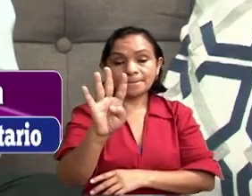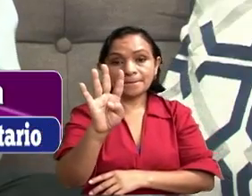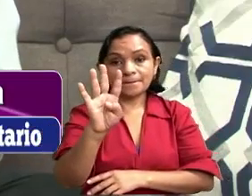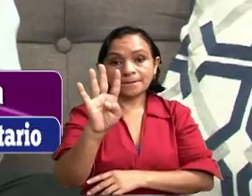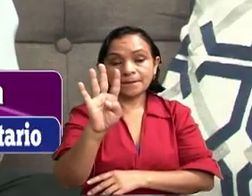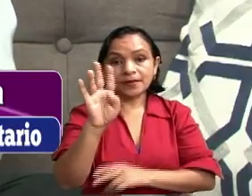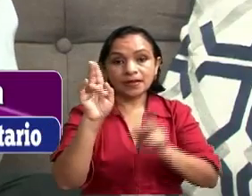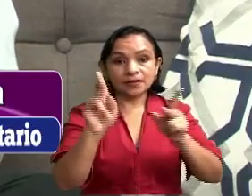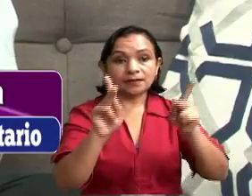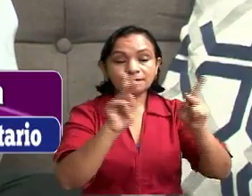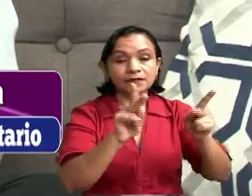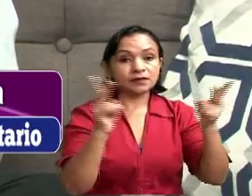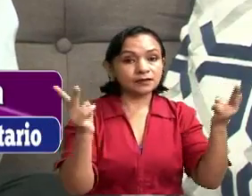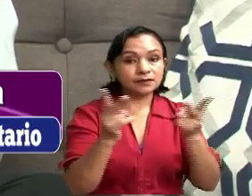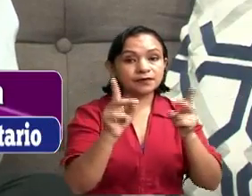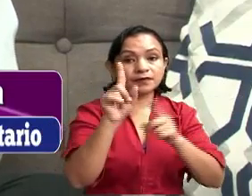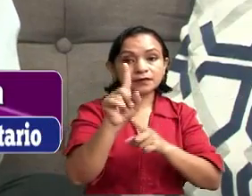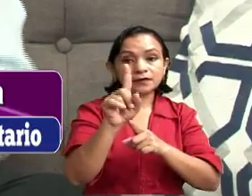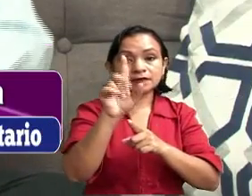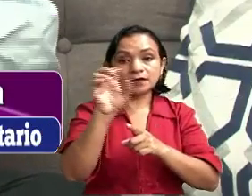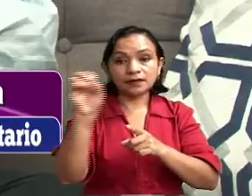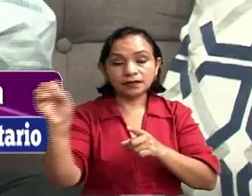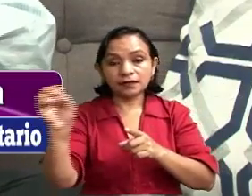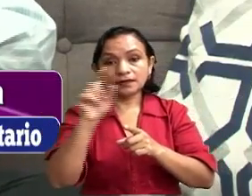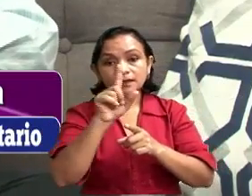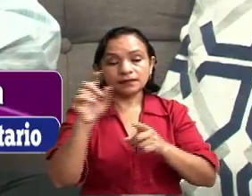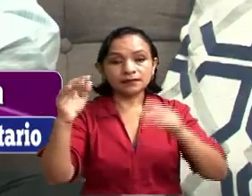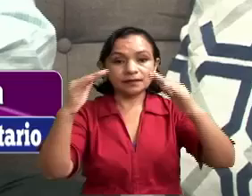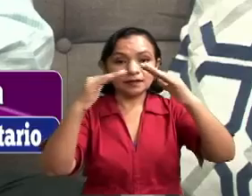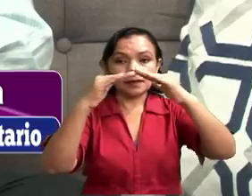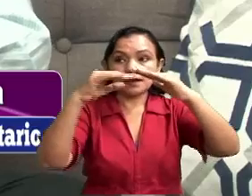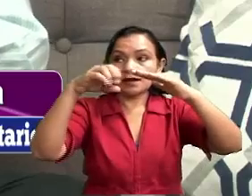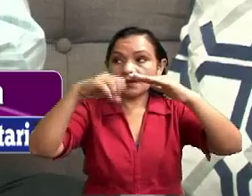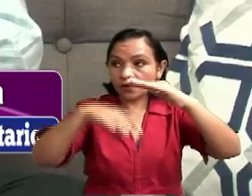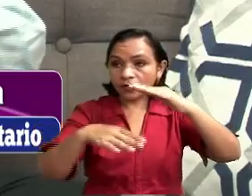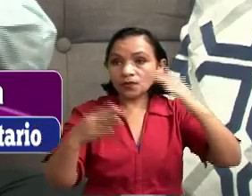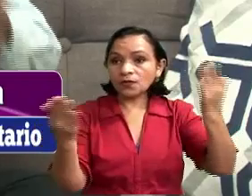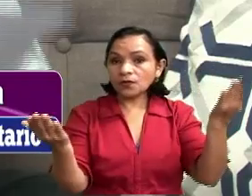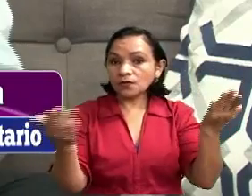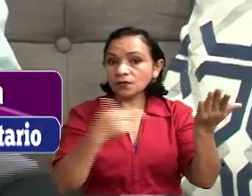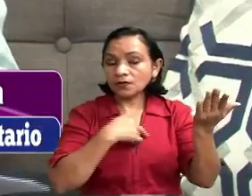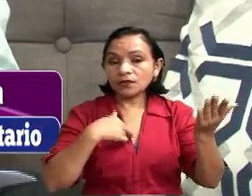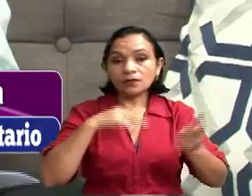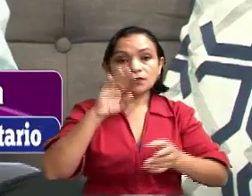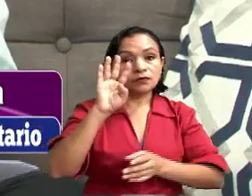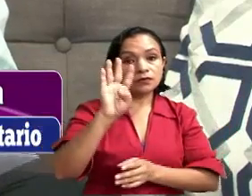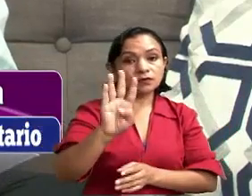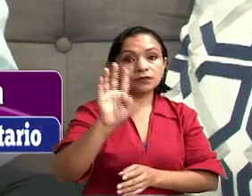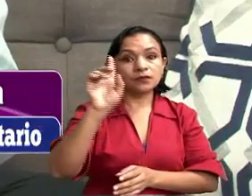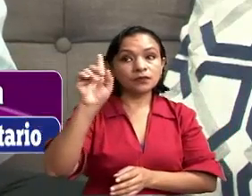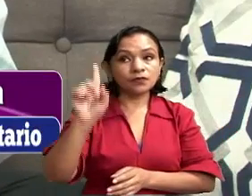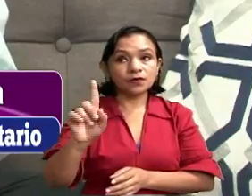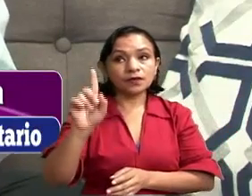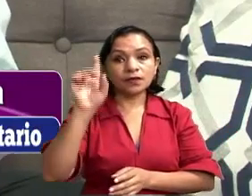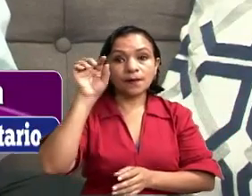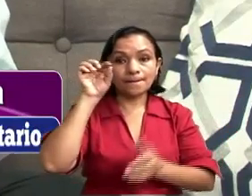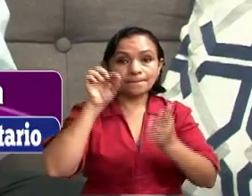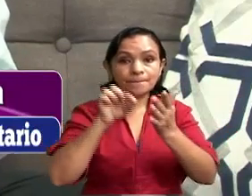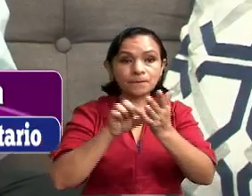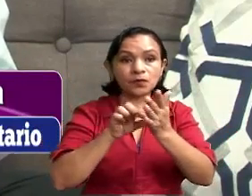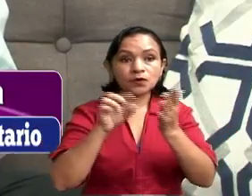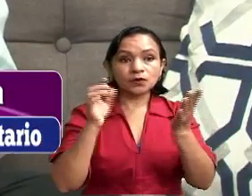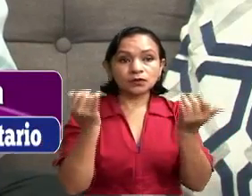habitantes de cada 100 tienen energía, es decir, hemos aumentado en 41 puntos